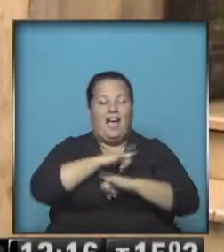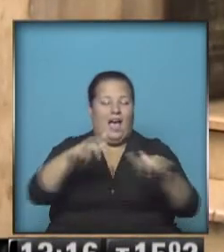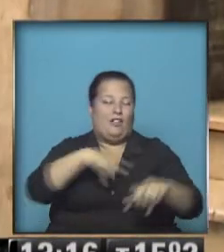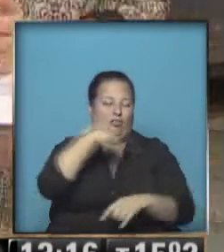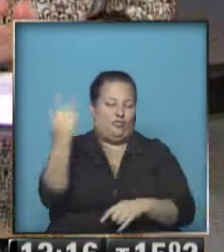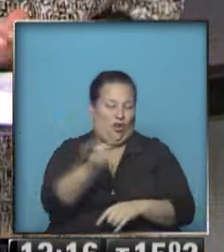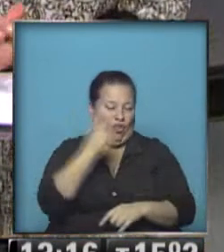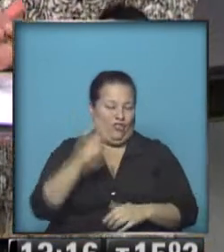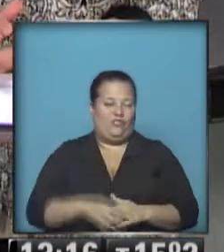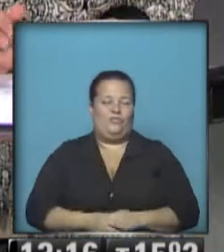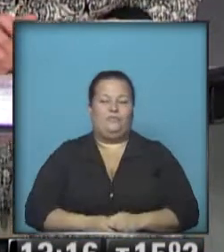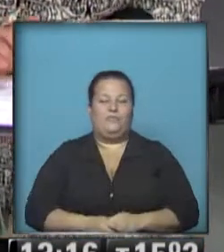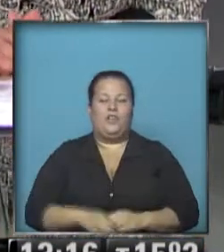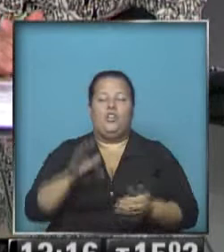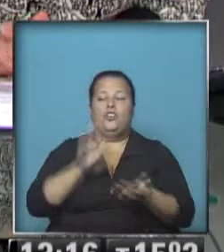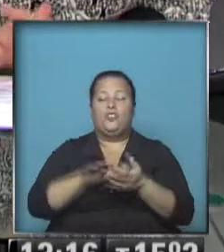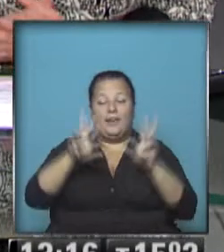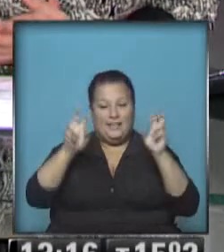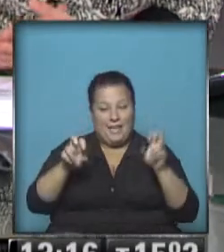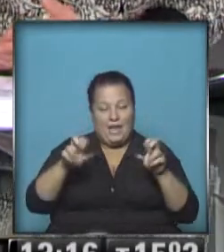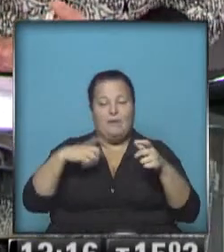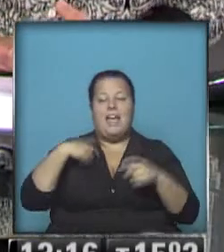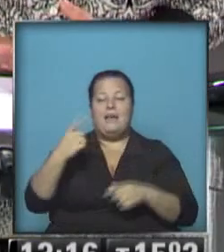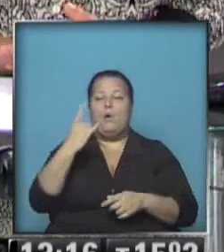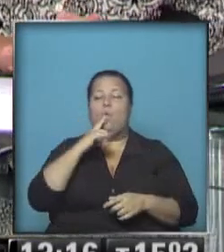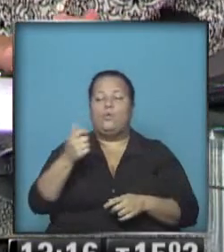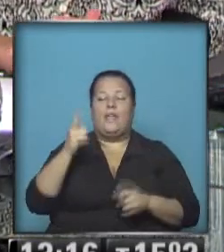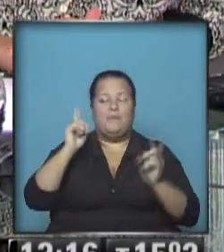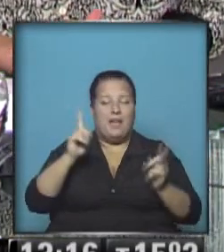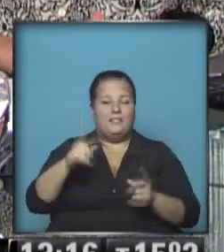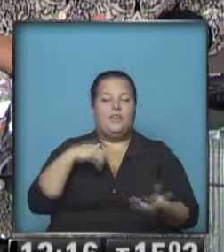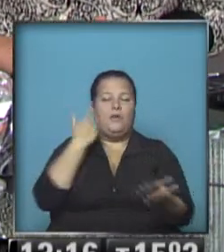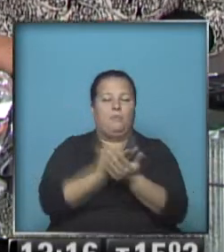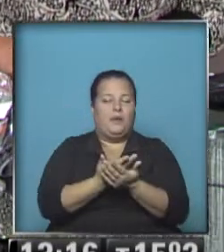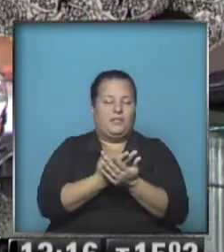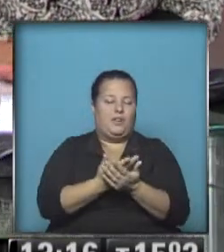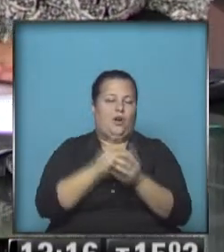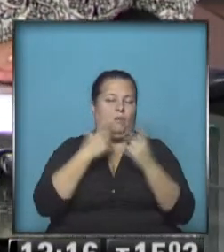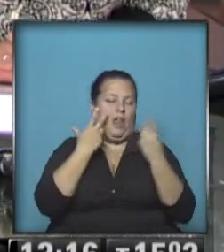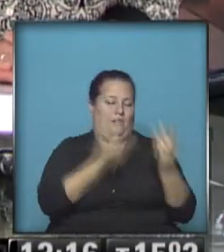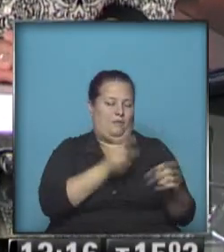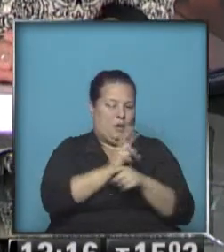entes. Y a propósito de este tema, UTE, el gremio docente de la Ciudad de Buenos Aires, presentó un recurso de amparo. Bueno, vamos.